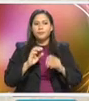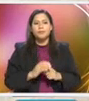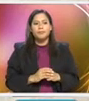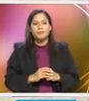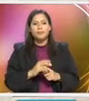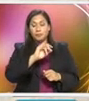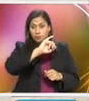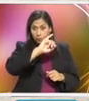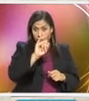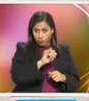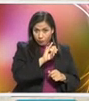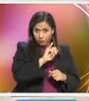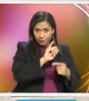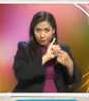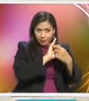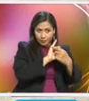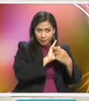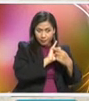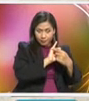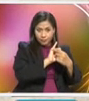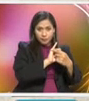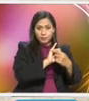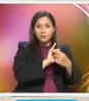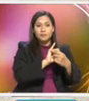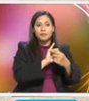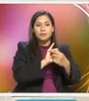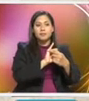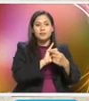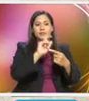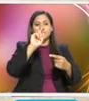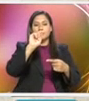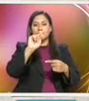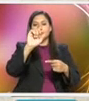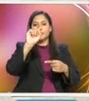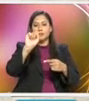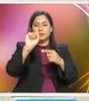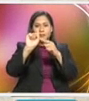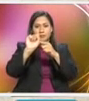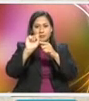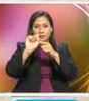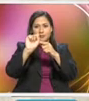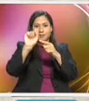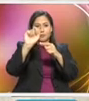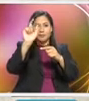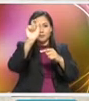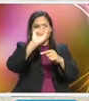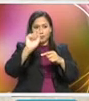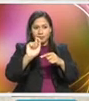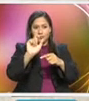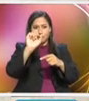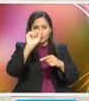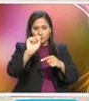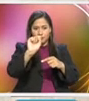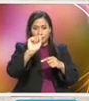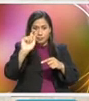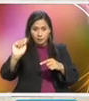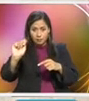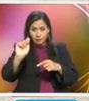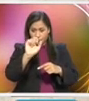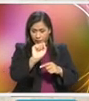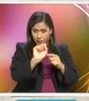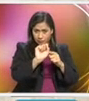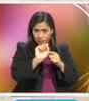en la J de su primer nombre, sino en la B de su segundo nombre. Ajá. Y en la S, no, eso no cuenta